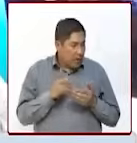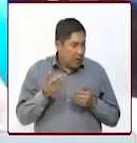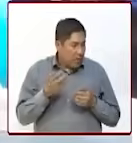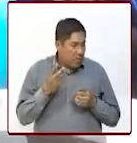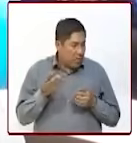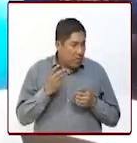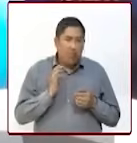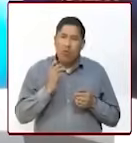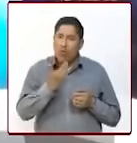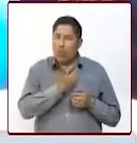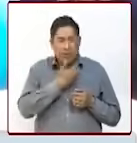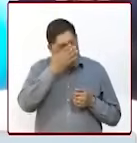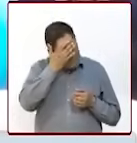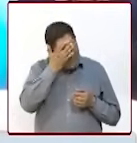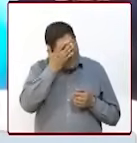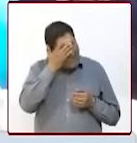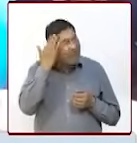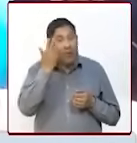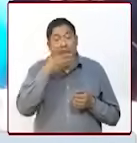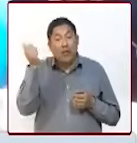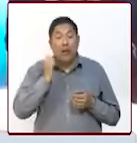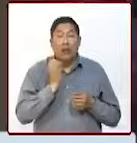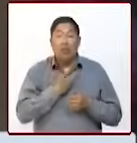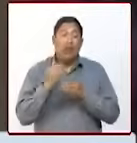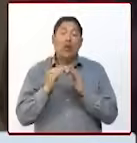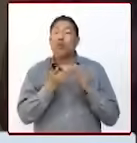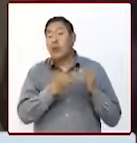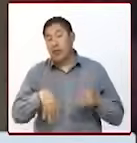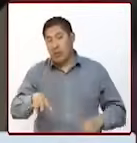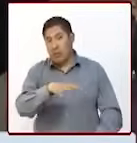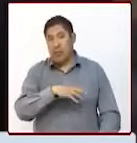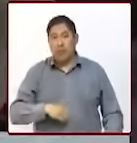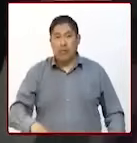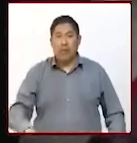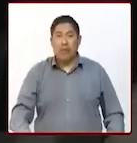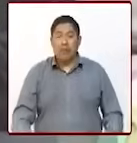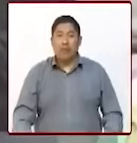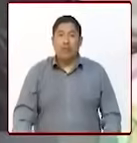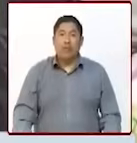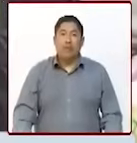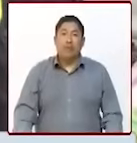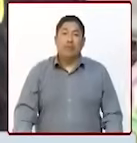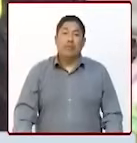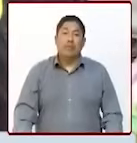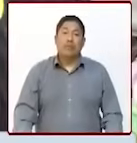es a nuestro, mejorar a nuestra comunidad, ¿no?